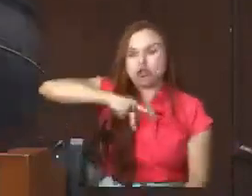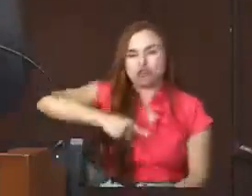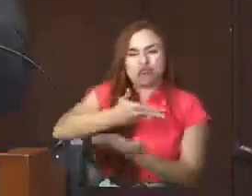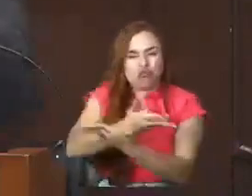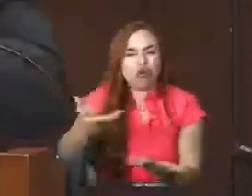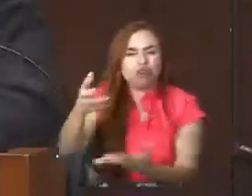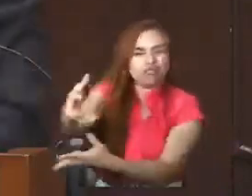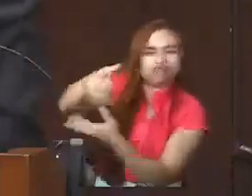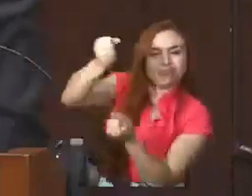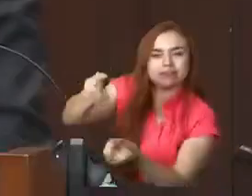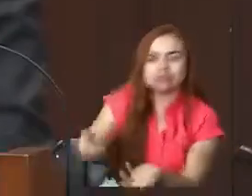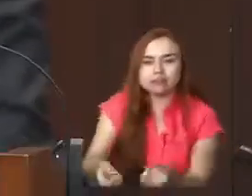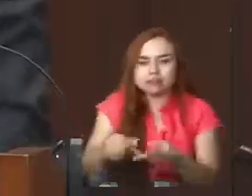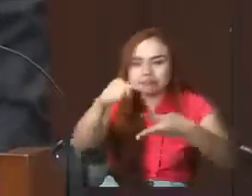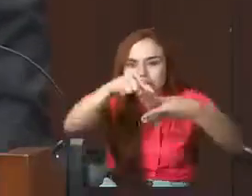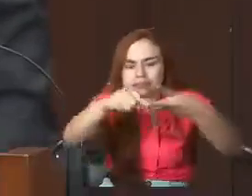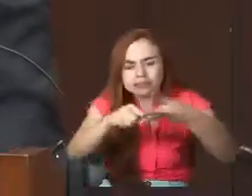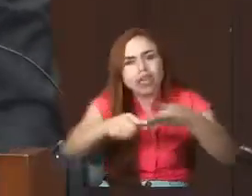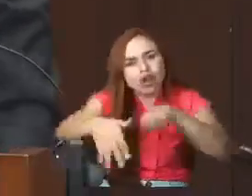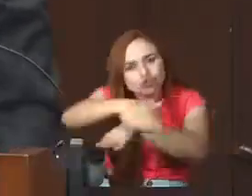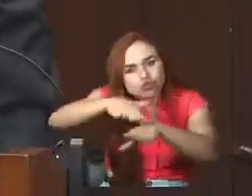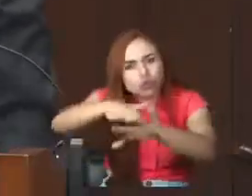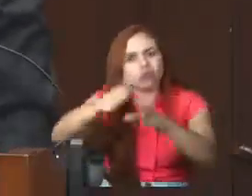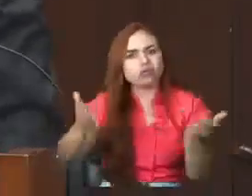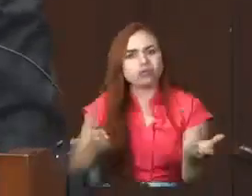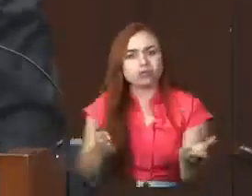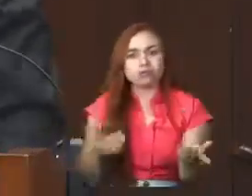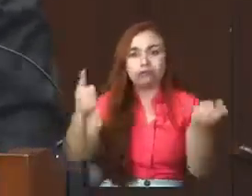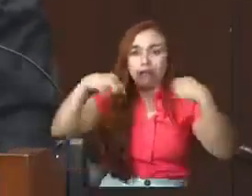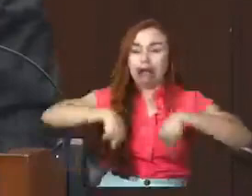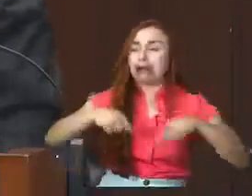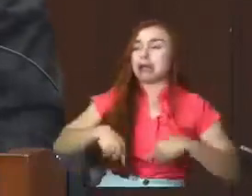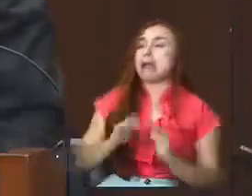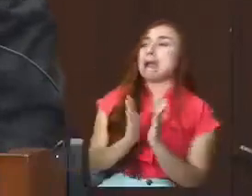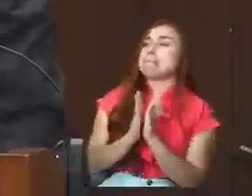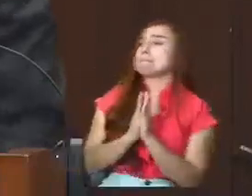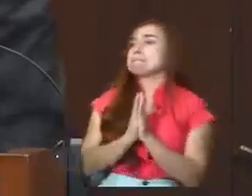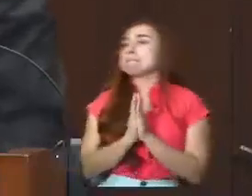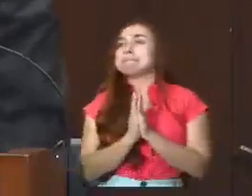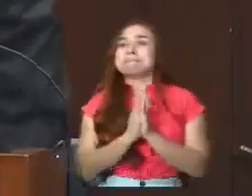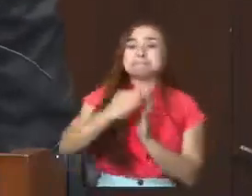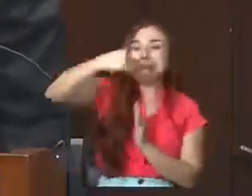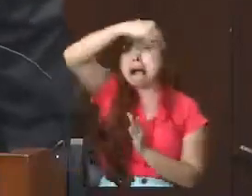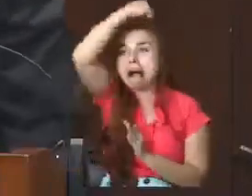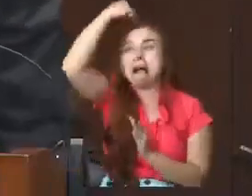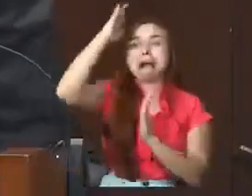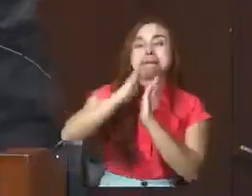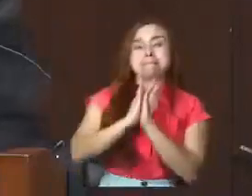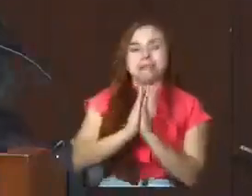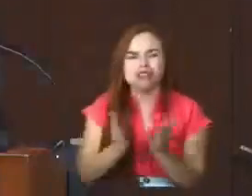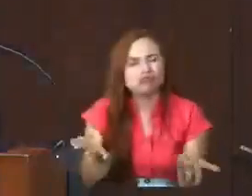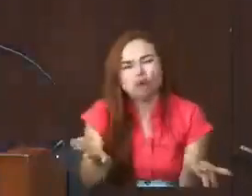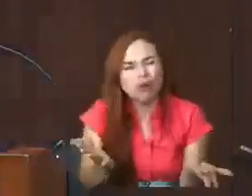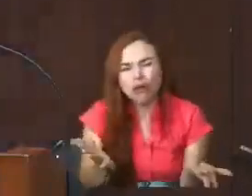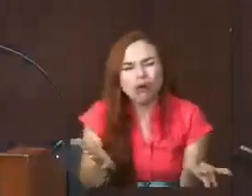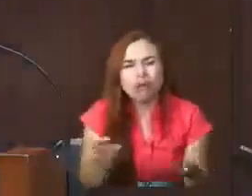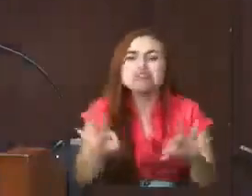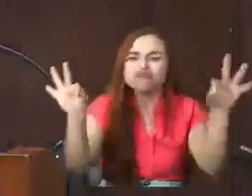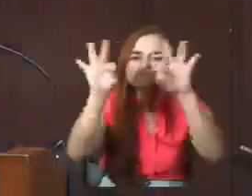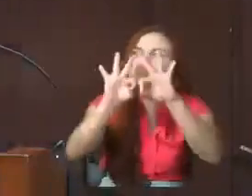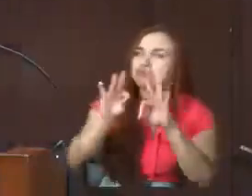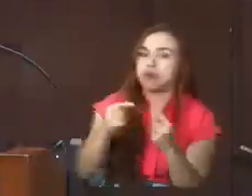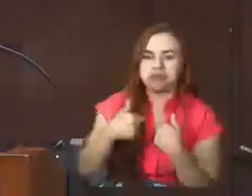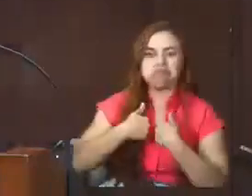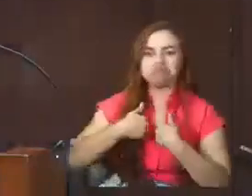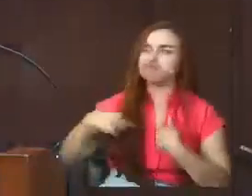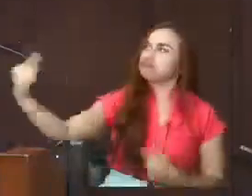Porque no somos santos, pero podemos mirar al cielo y que nos endilguen responsabilidades de algunos de esos principios y a